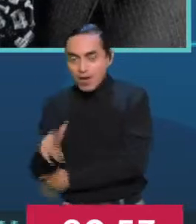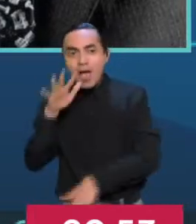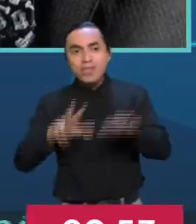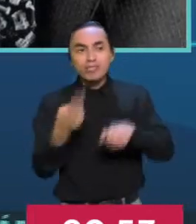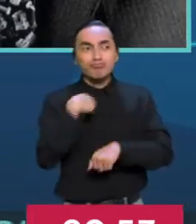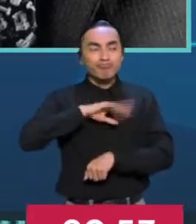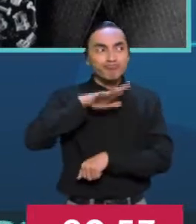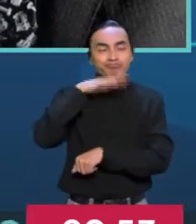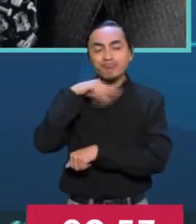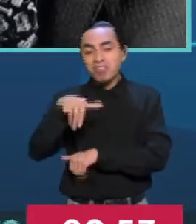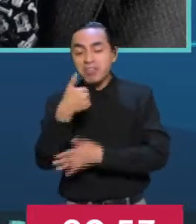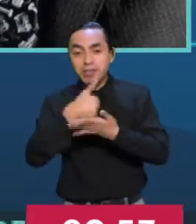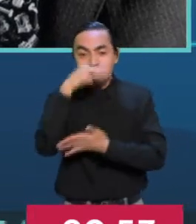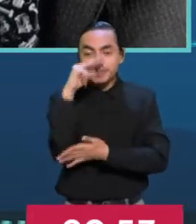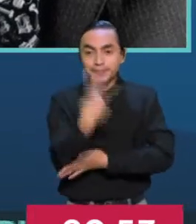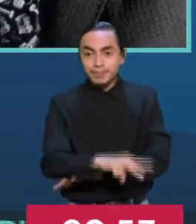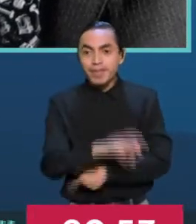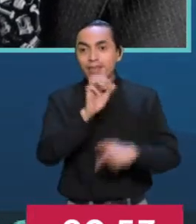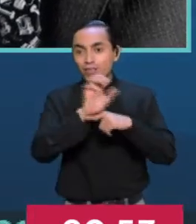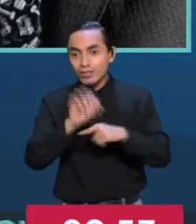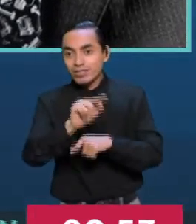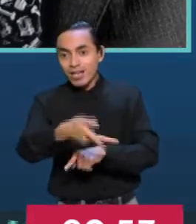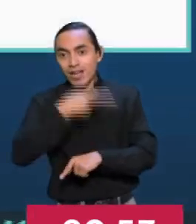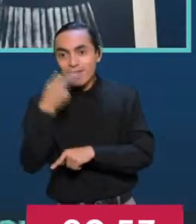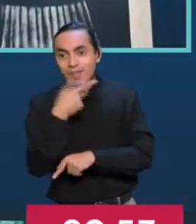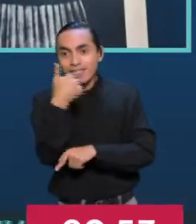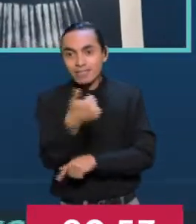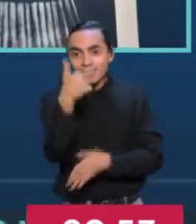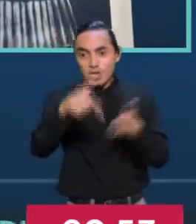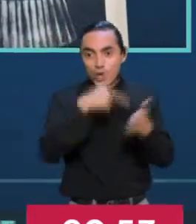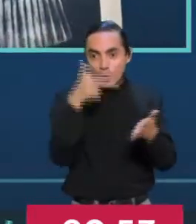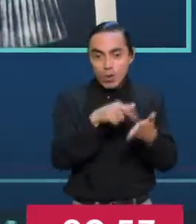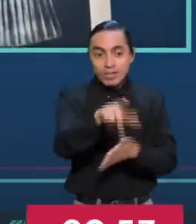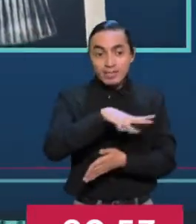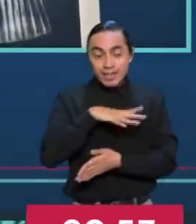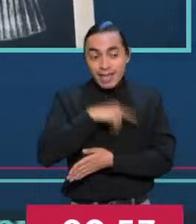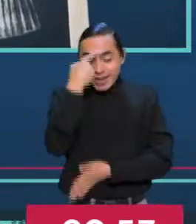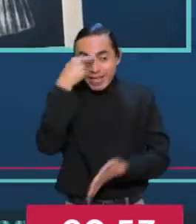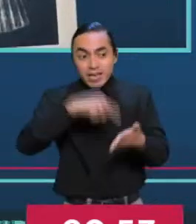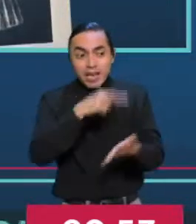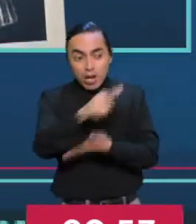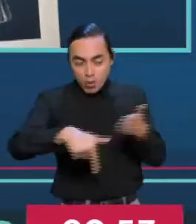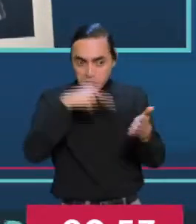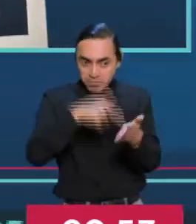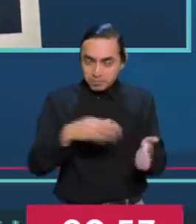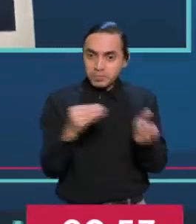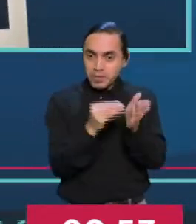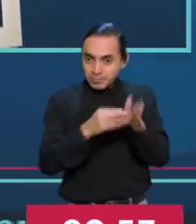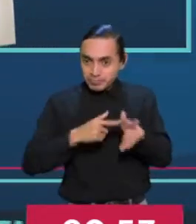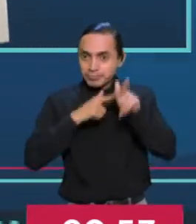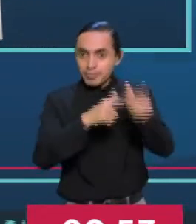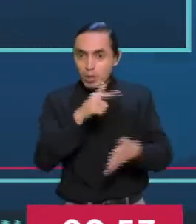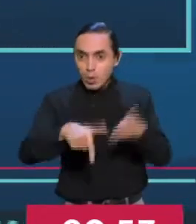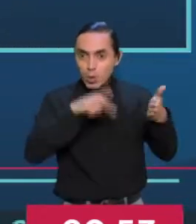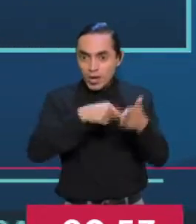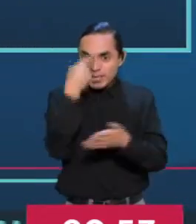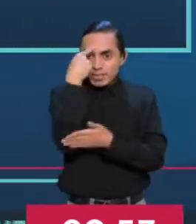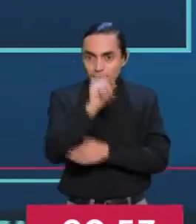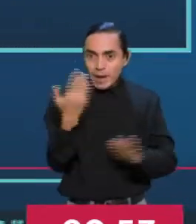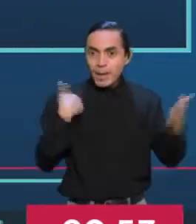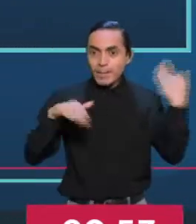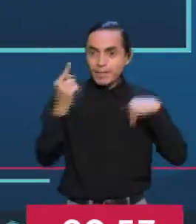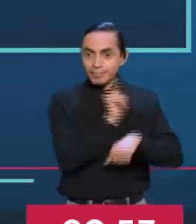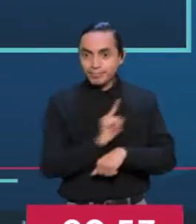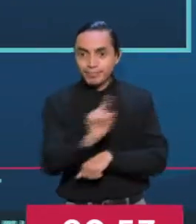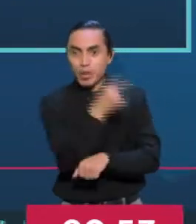Ciudad de México. Y entonces nos habla de 6 lugares que él considera que siguen siendo precisamente lugares para pasear. Y uno de